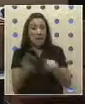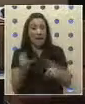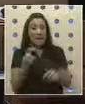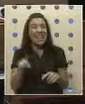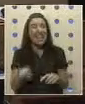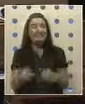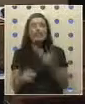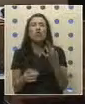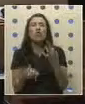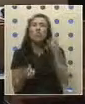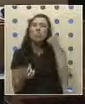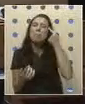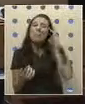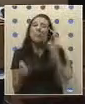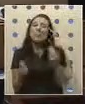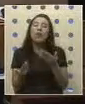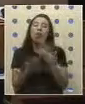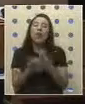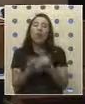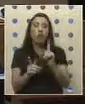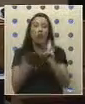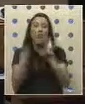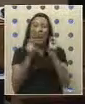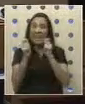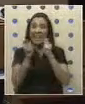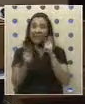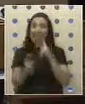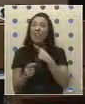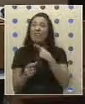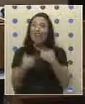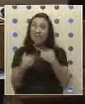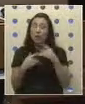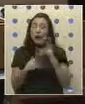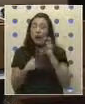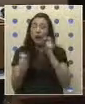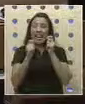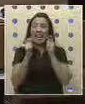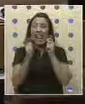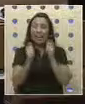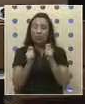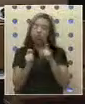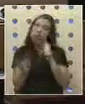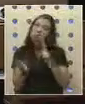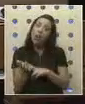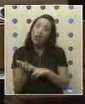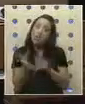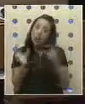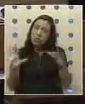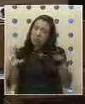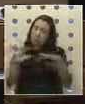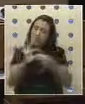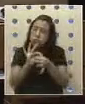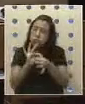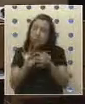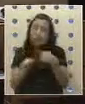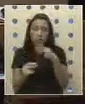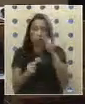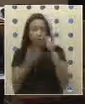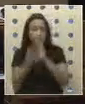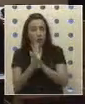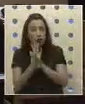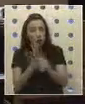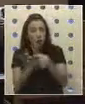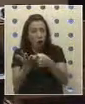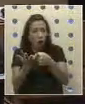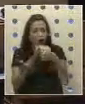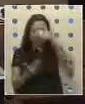sirven cuando no estamos en riesgo, cuando los intereses no están en riesgo. Lo razonable, lo coherente, lo lógico, si uno mira todas las